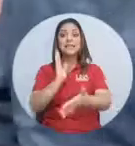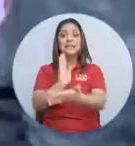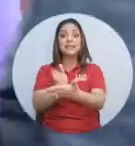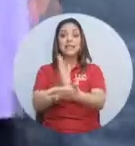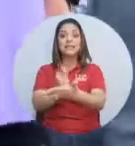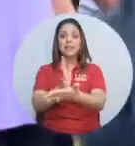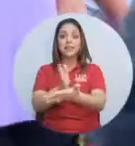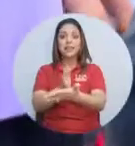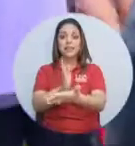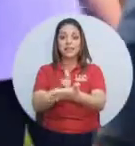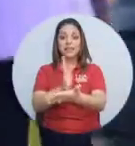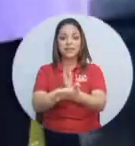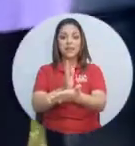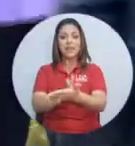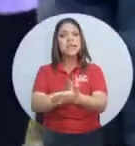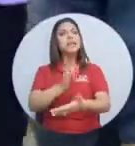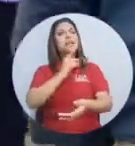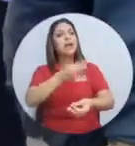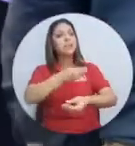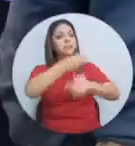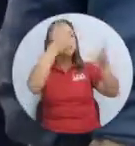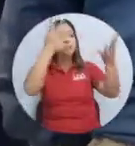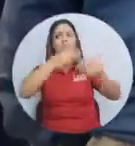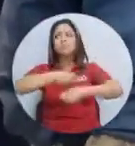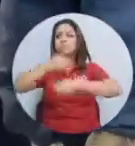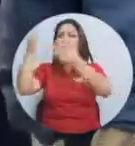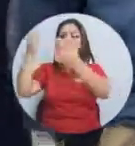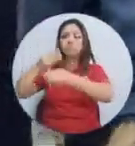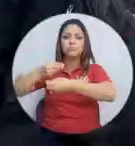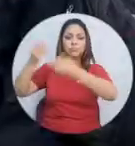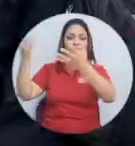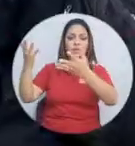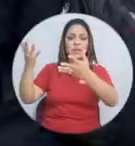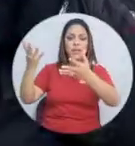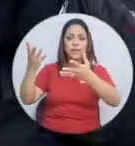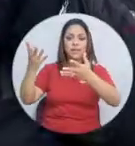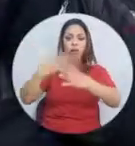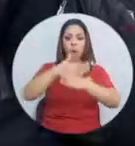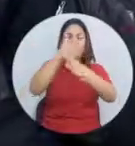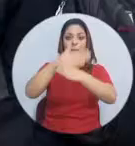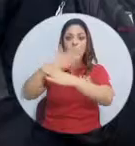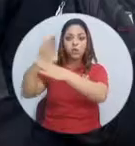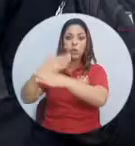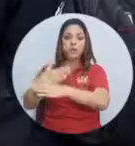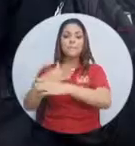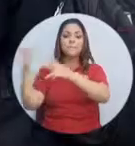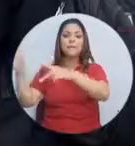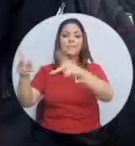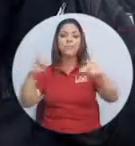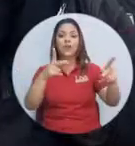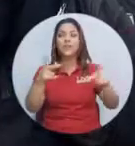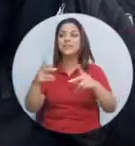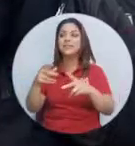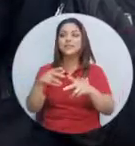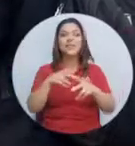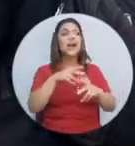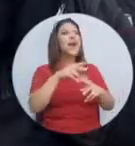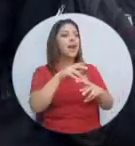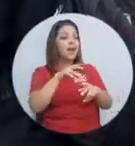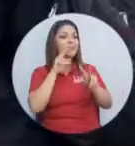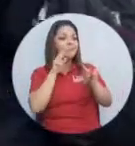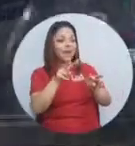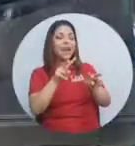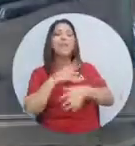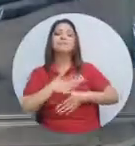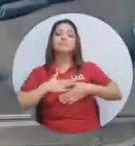educativo. Tiene público, tiene espectadores de los que hablaba el compañero en su investigación, en su zona de interés. Si eso no